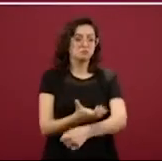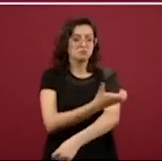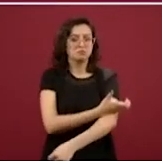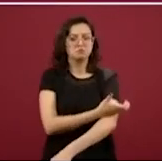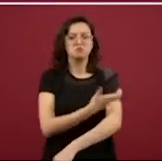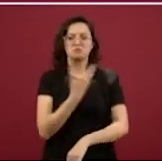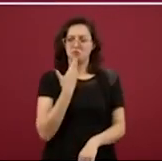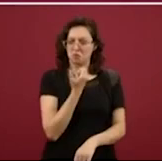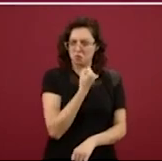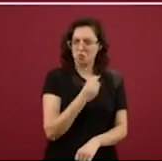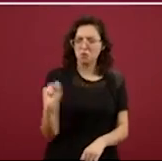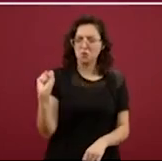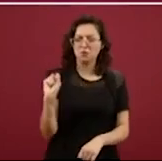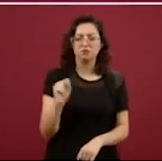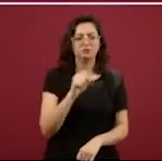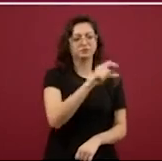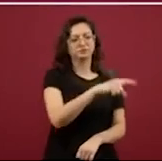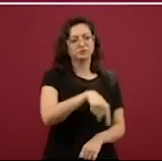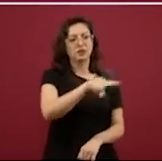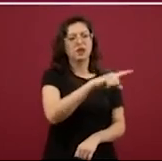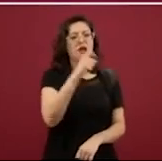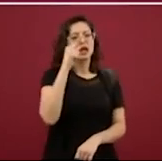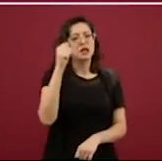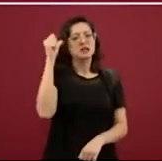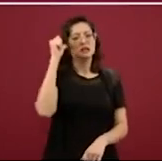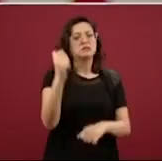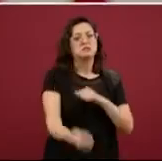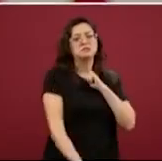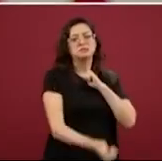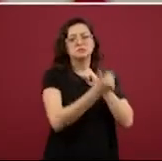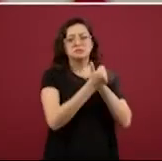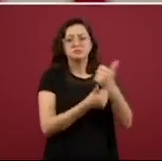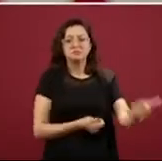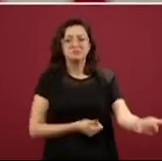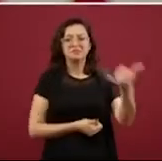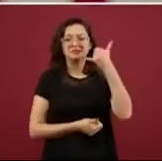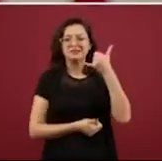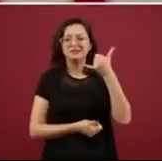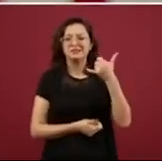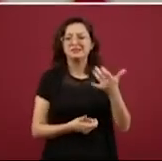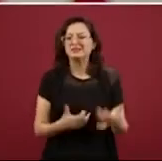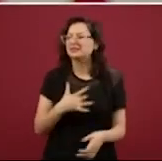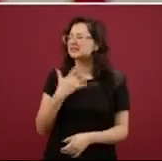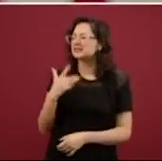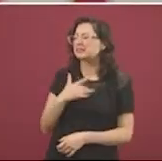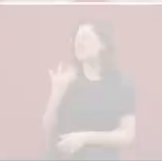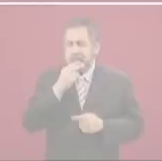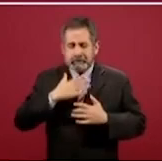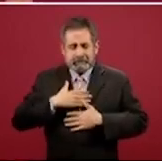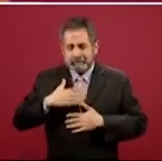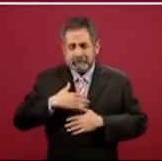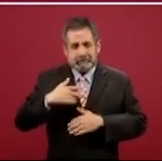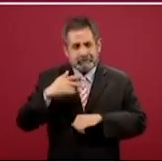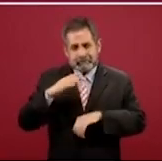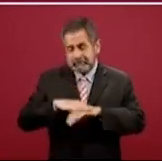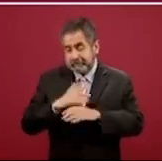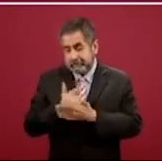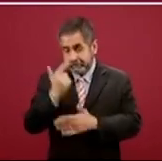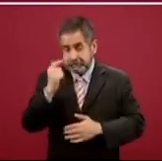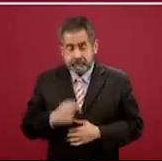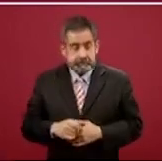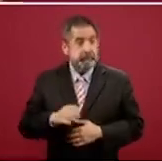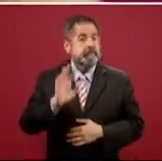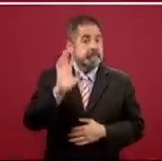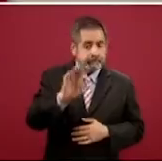parte del 80% de las personas que no tendrán complicaciones y la enfermedad solo durará 7 días ahora quien si